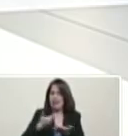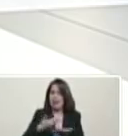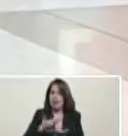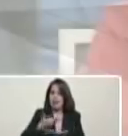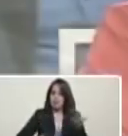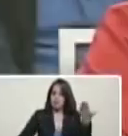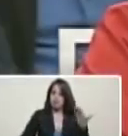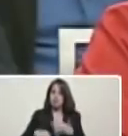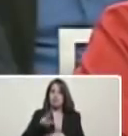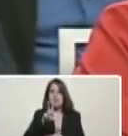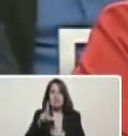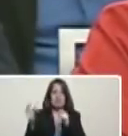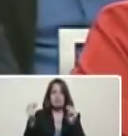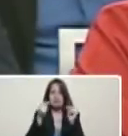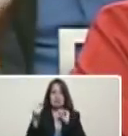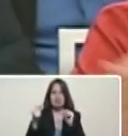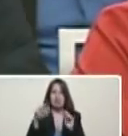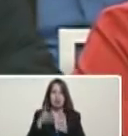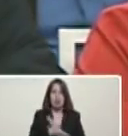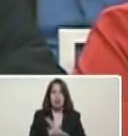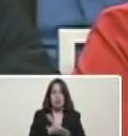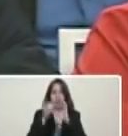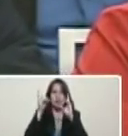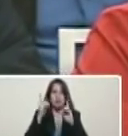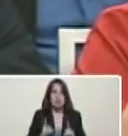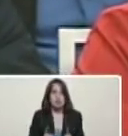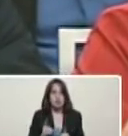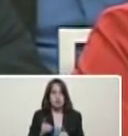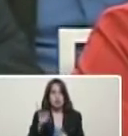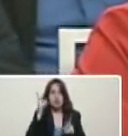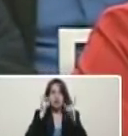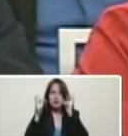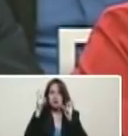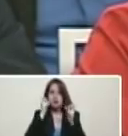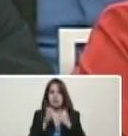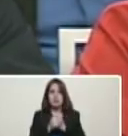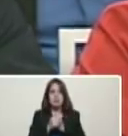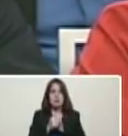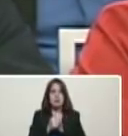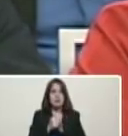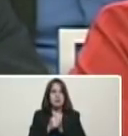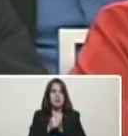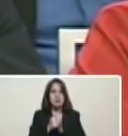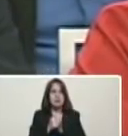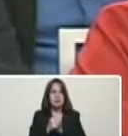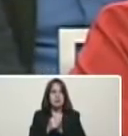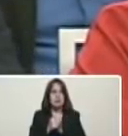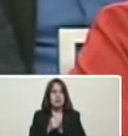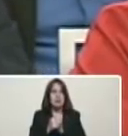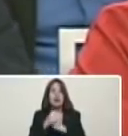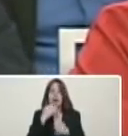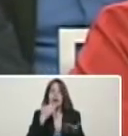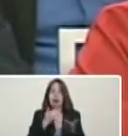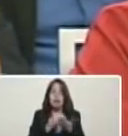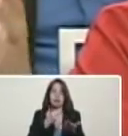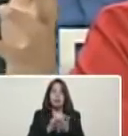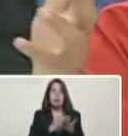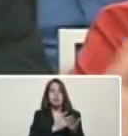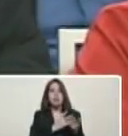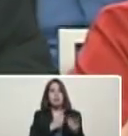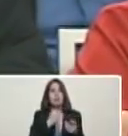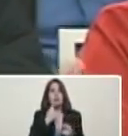tercer dilema. El decisor no los escuchamos. Y bueno, este espacio se lo agradecemos muchísimo porque eso es decirle a los